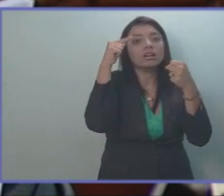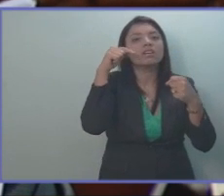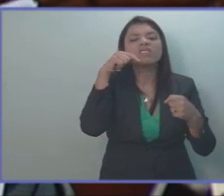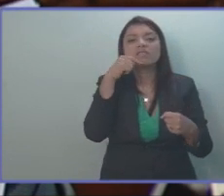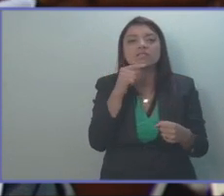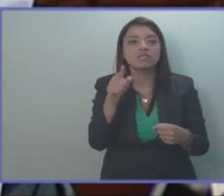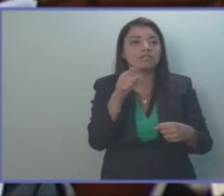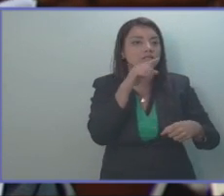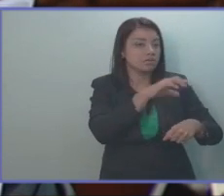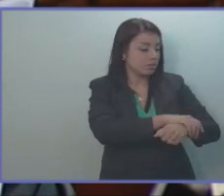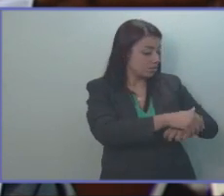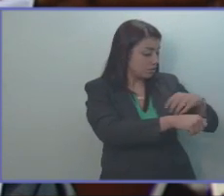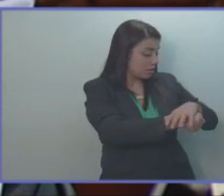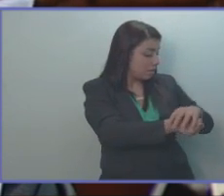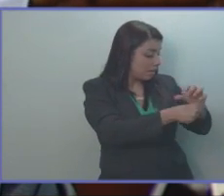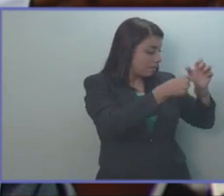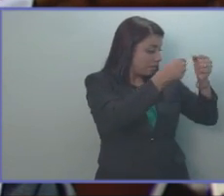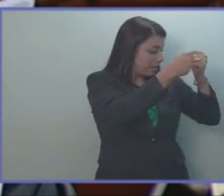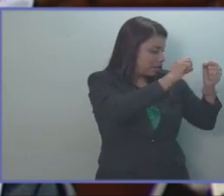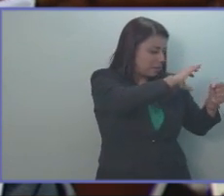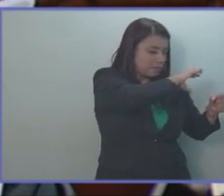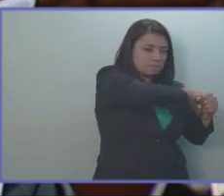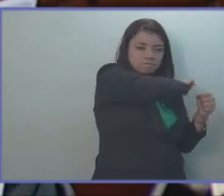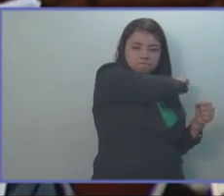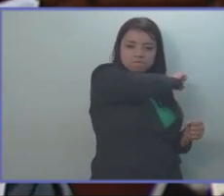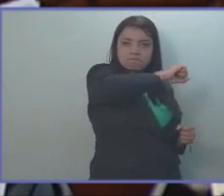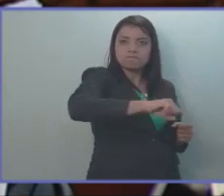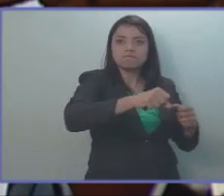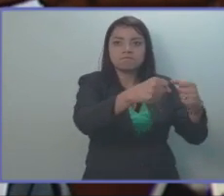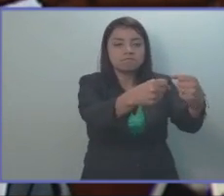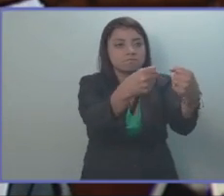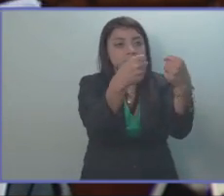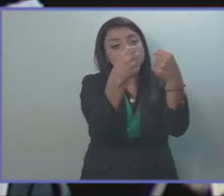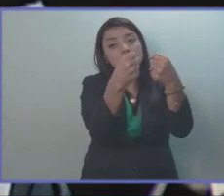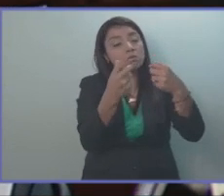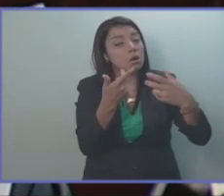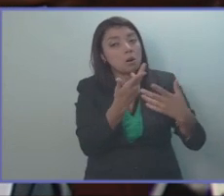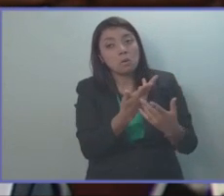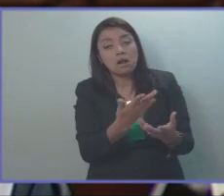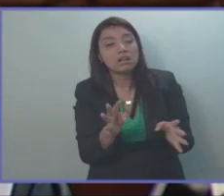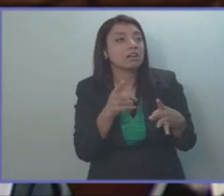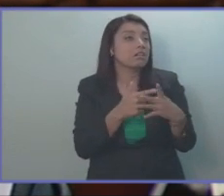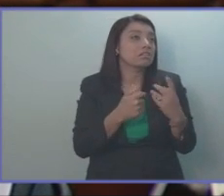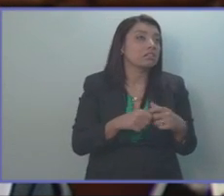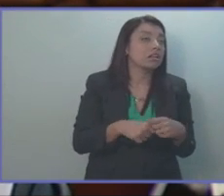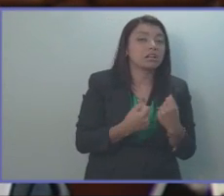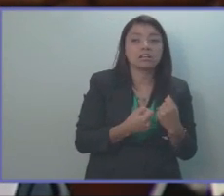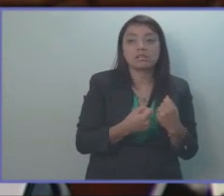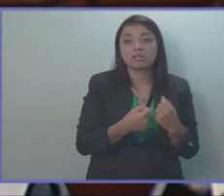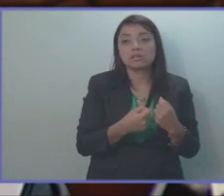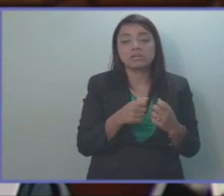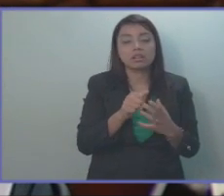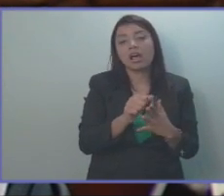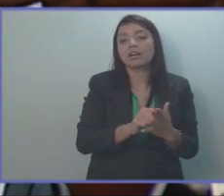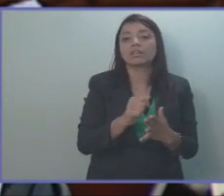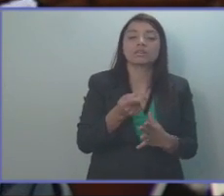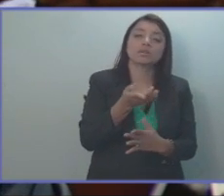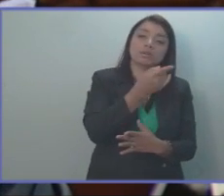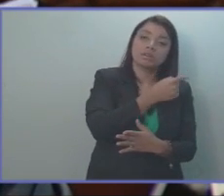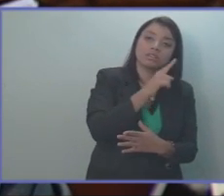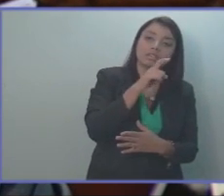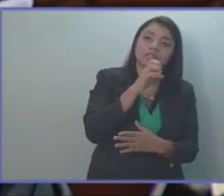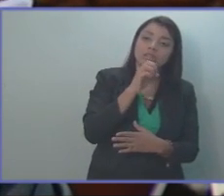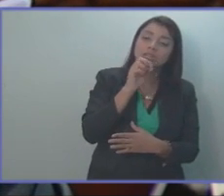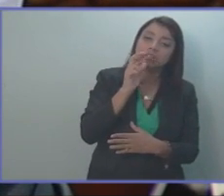sido condenados por alguno de los delitos a que se refiere la clasificación del artículo 103,